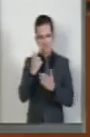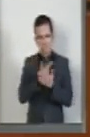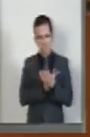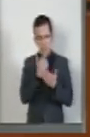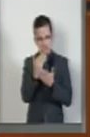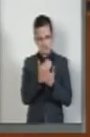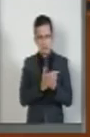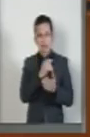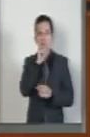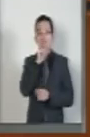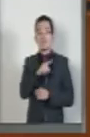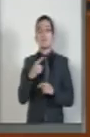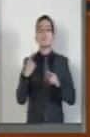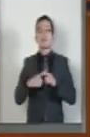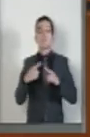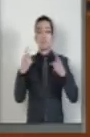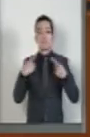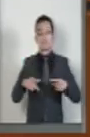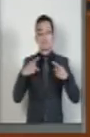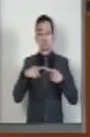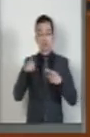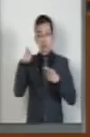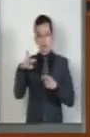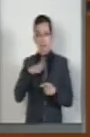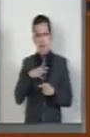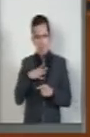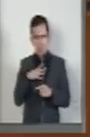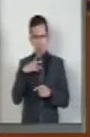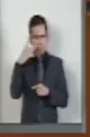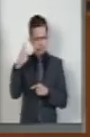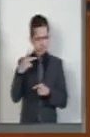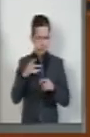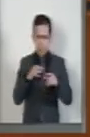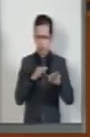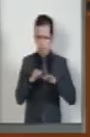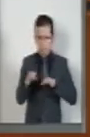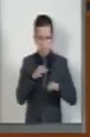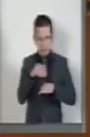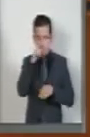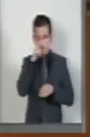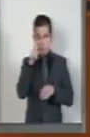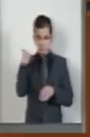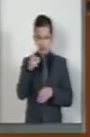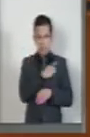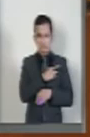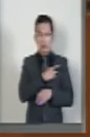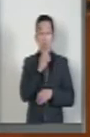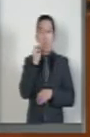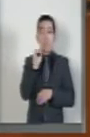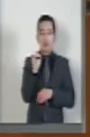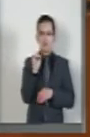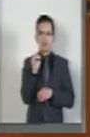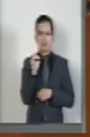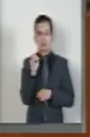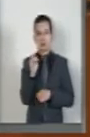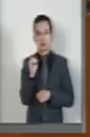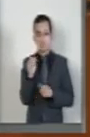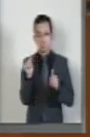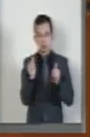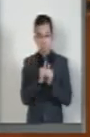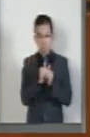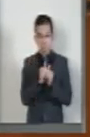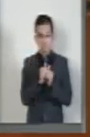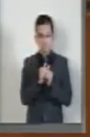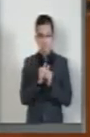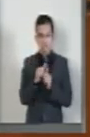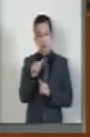También que las personas físicas que participen directamente o por su cuenta o con interés de personas